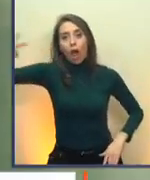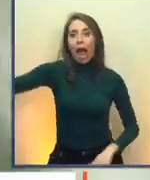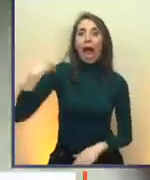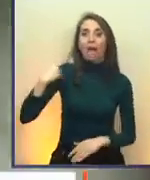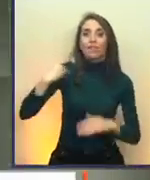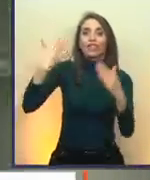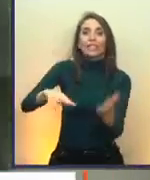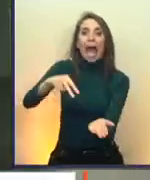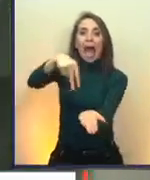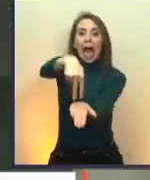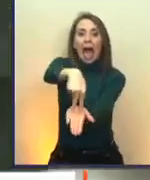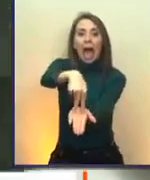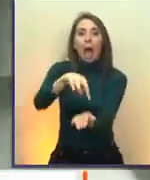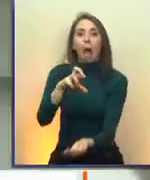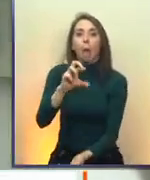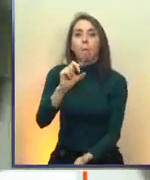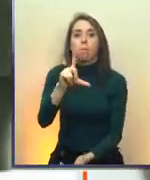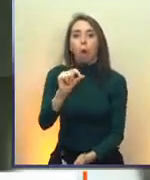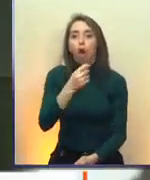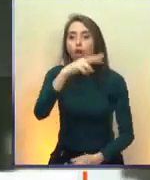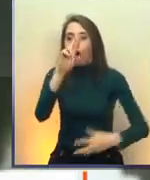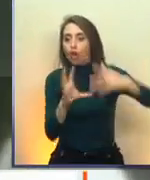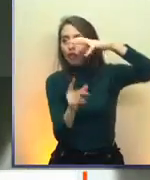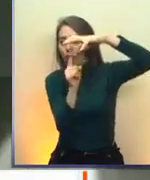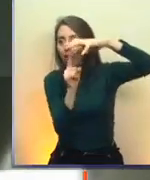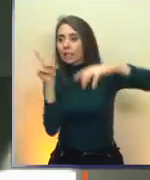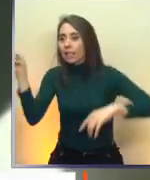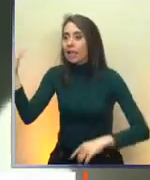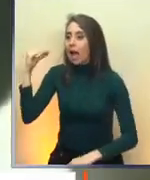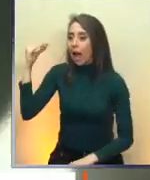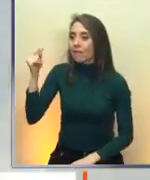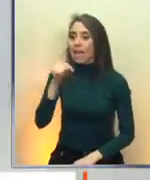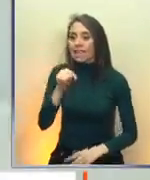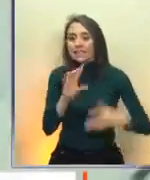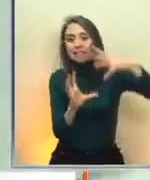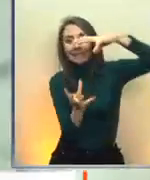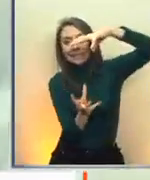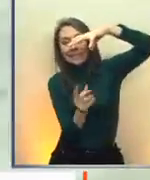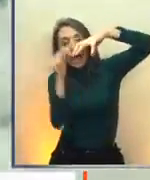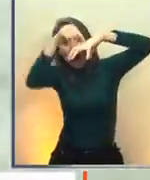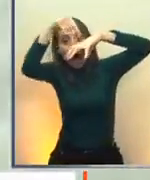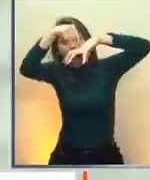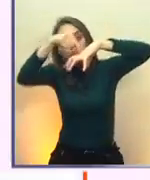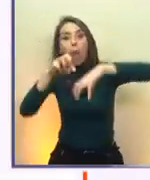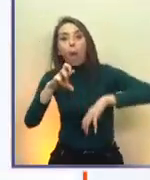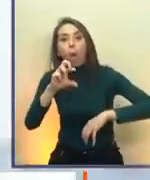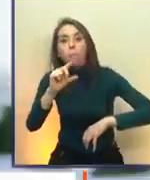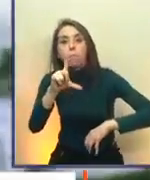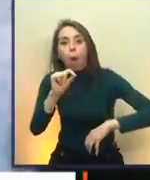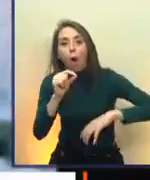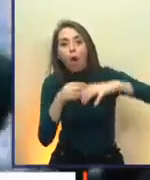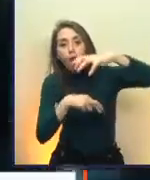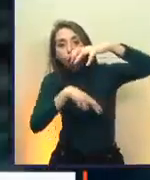Norte. Se está diciendo que en este punto es el Polo Norte.